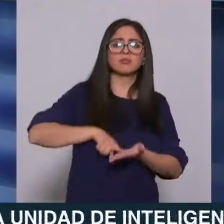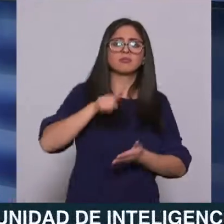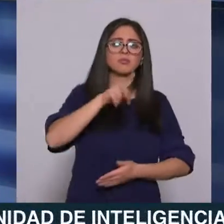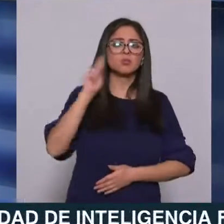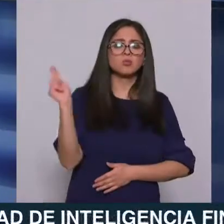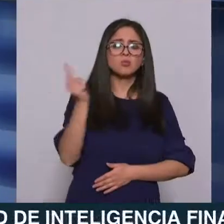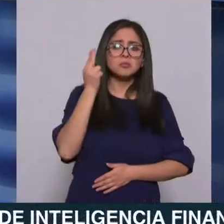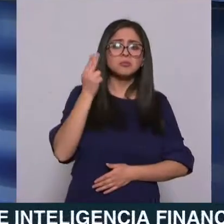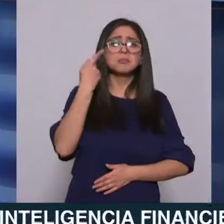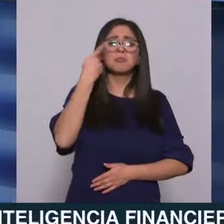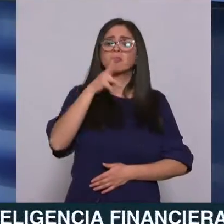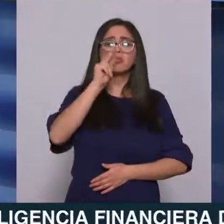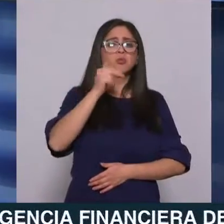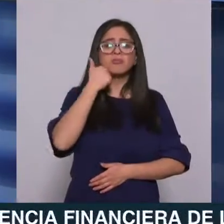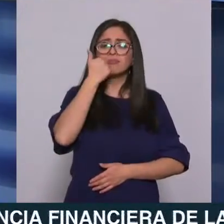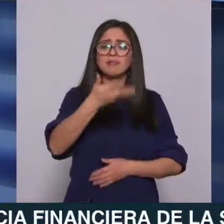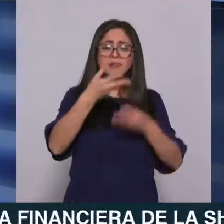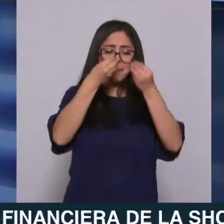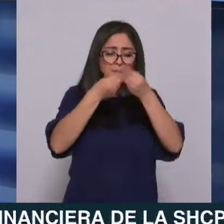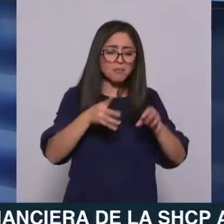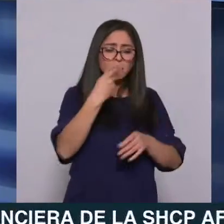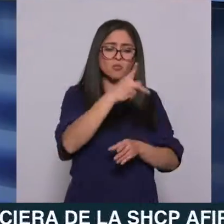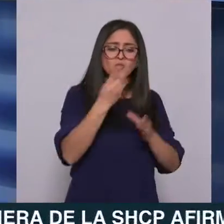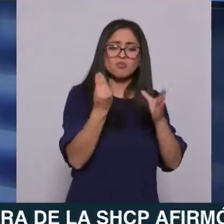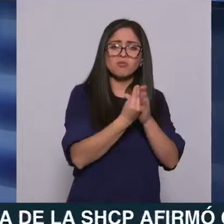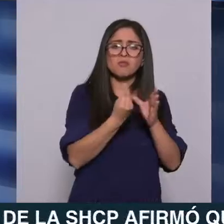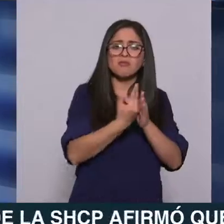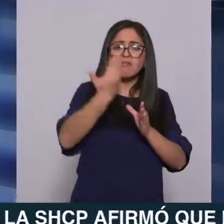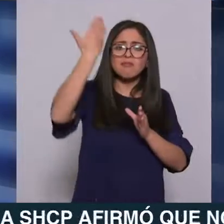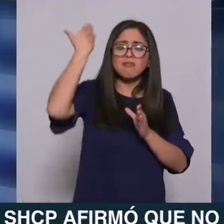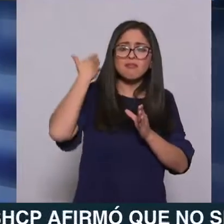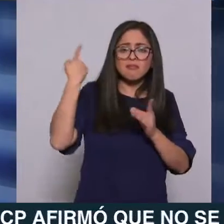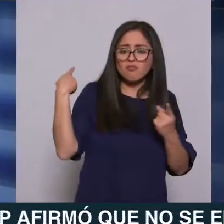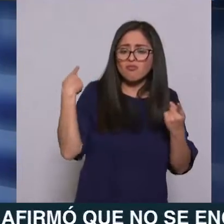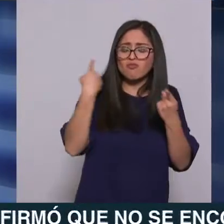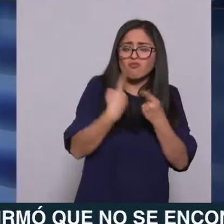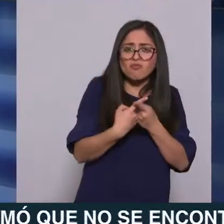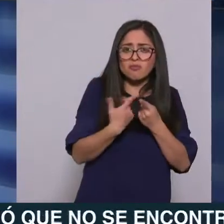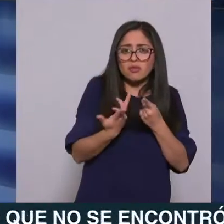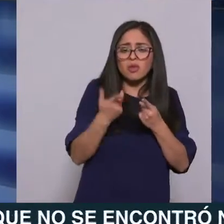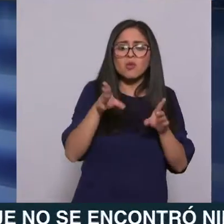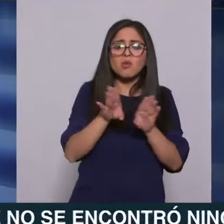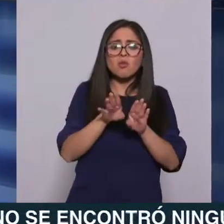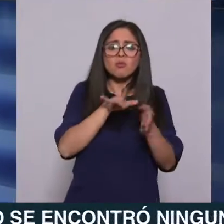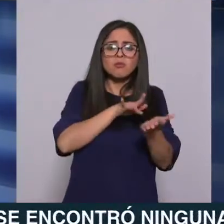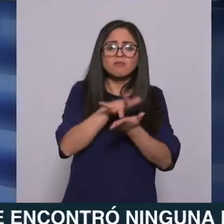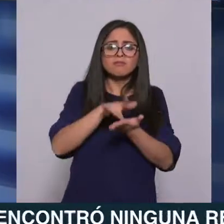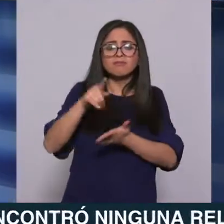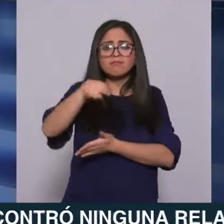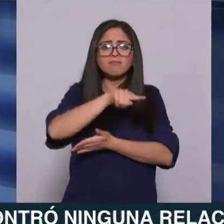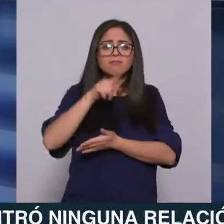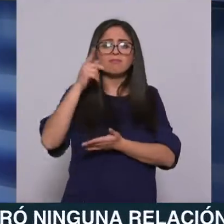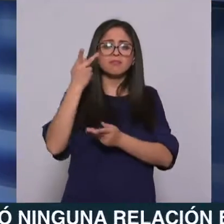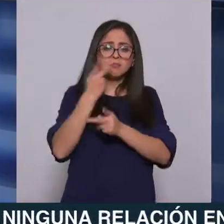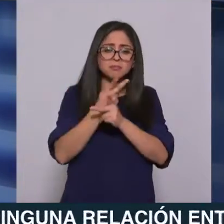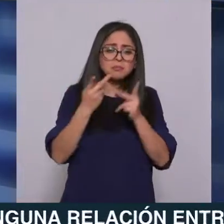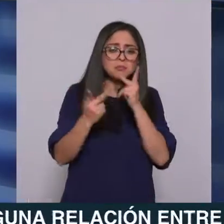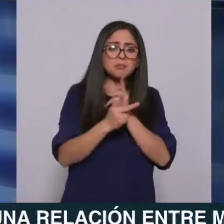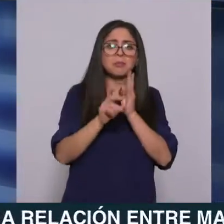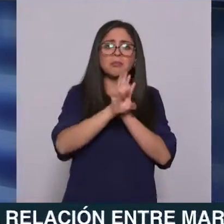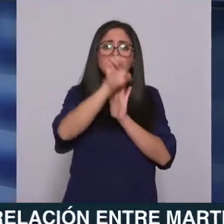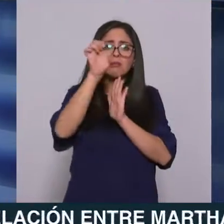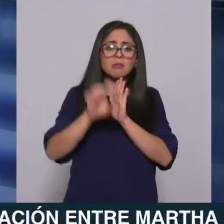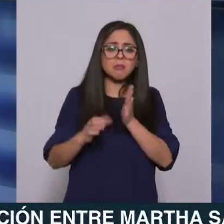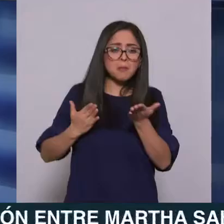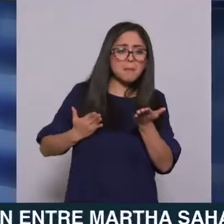quieren perder clases. ¿Cómo afectaría específicamente a los estudiantes de las preparatorias nacionales la posibilidad de su pase directo a